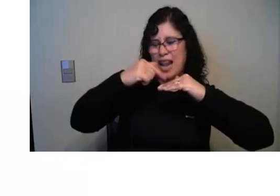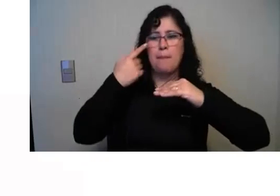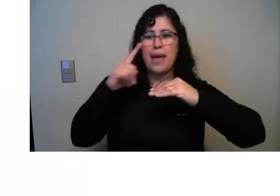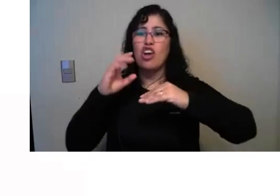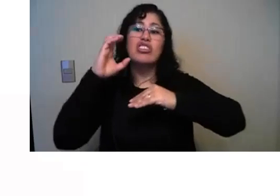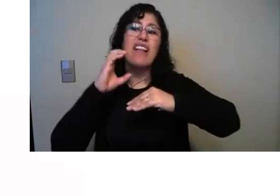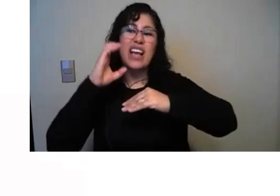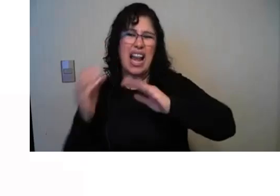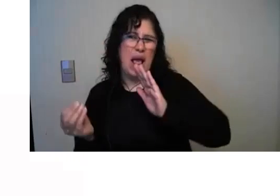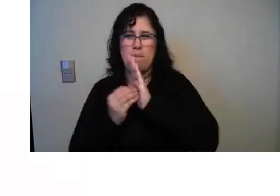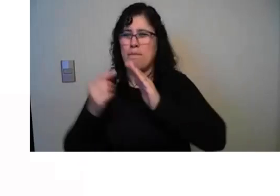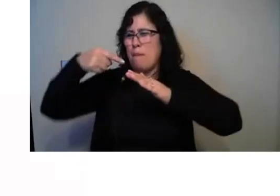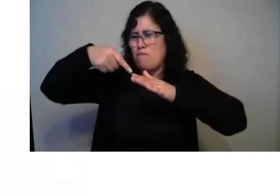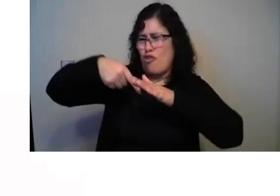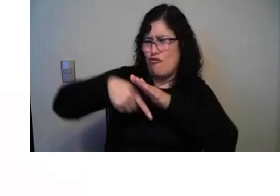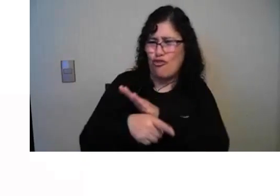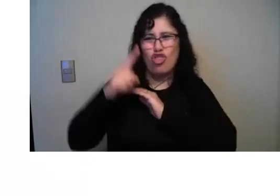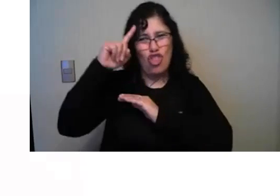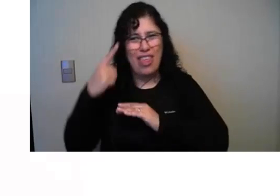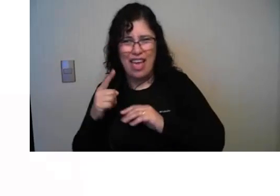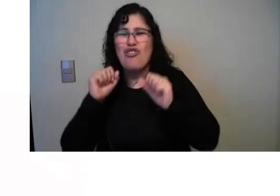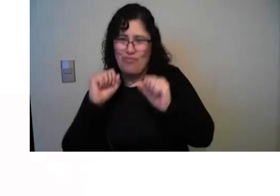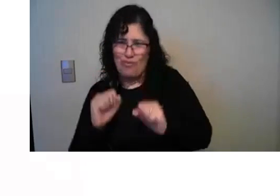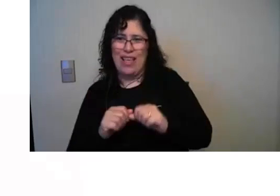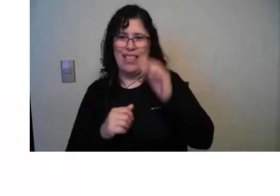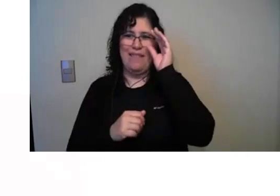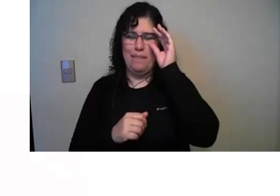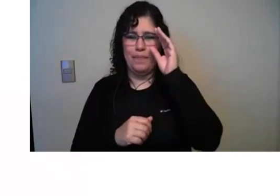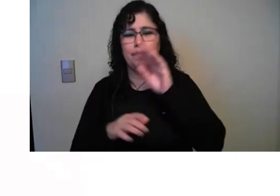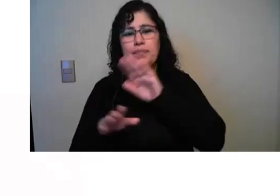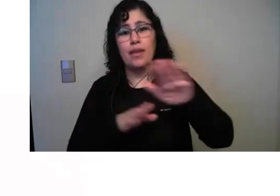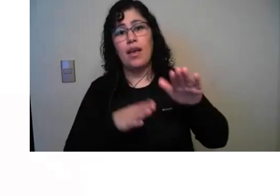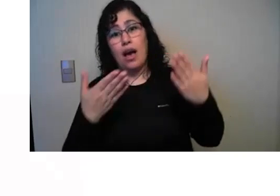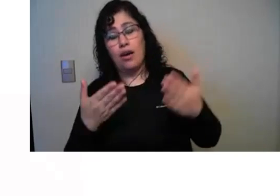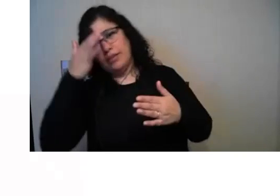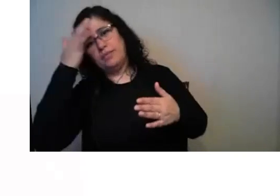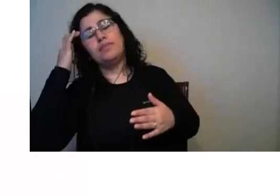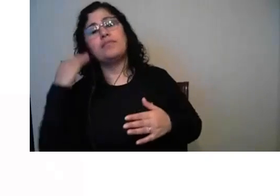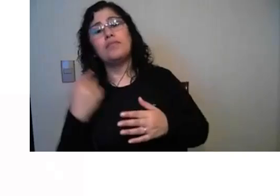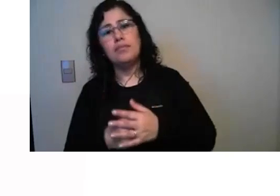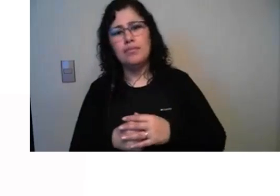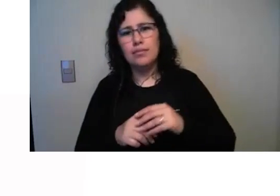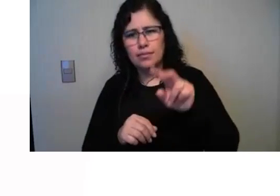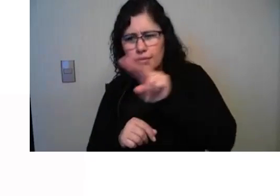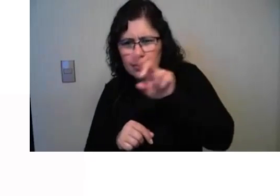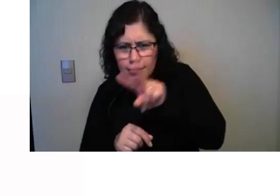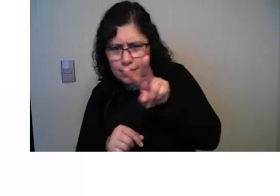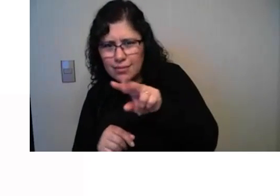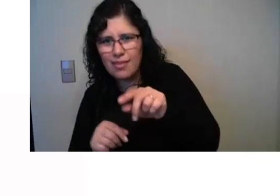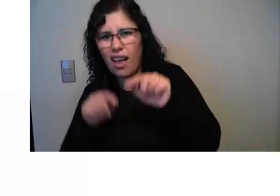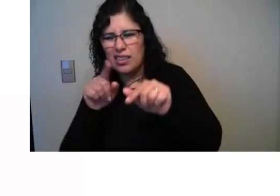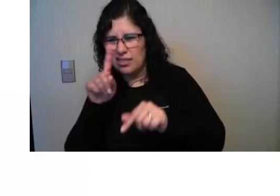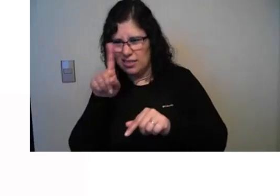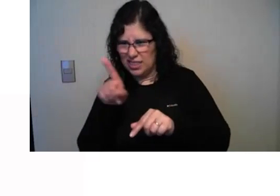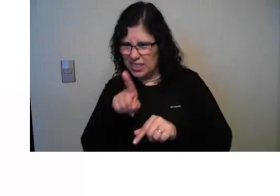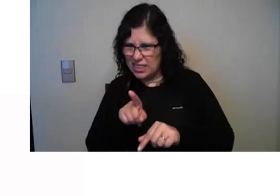a estas fibras que habíamos visto acá, es decir, el fascículo gracílico uniforme, las fibras sacras son más mediales respecto a